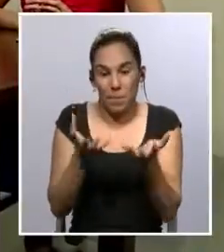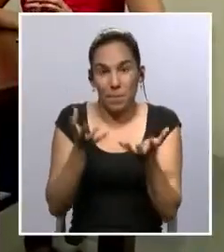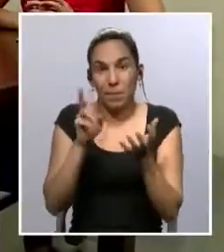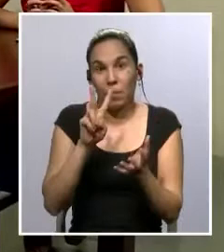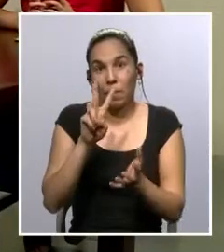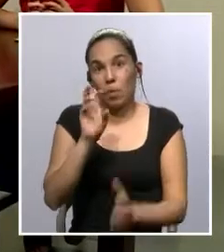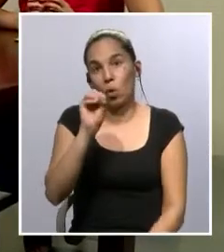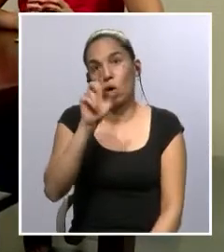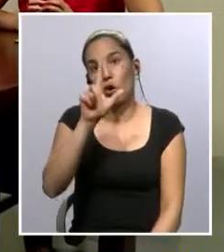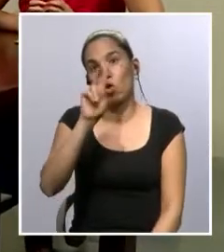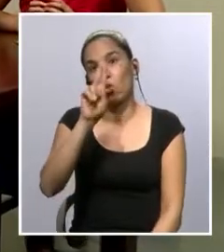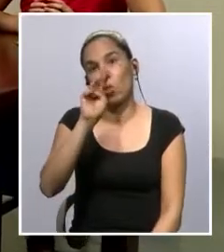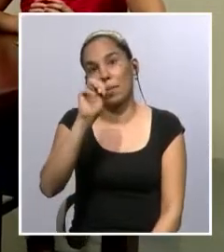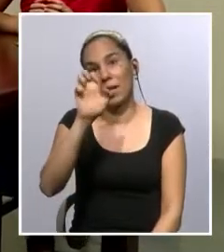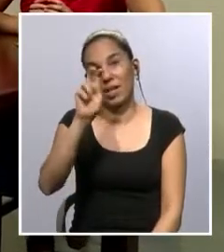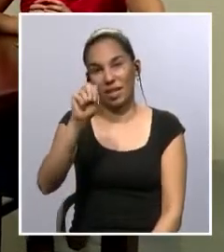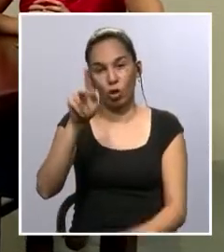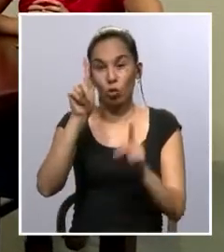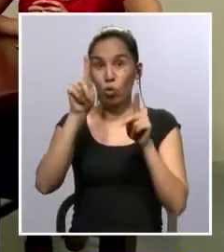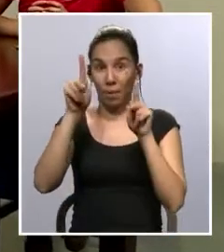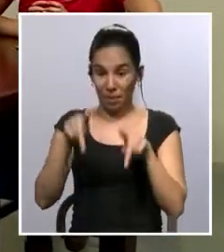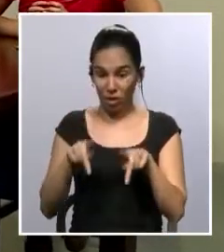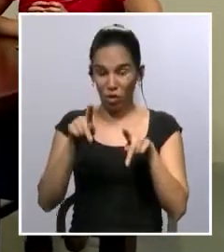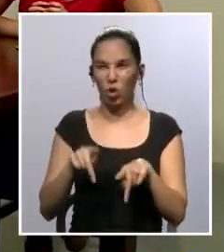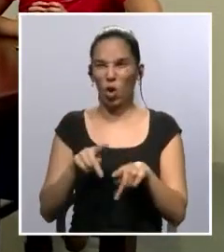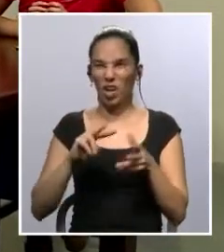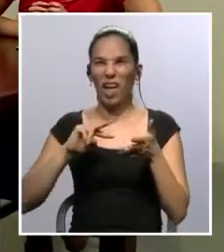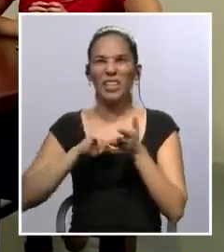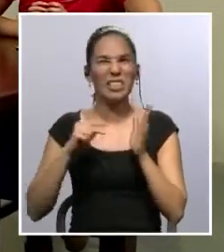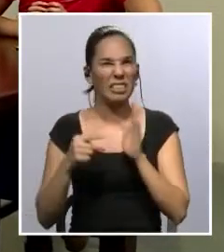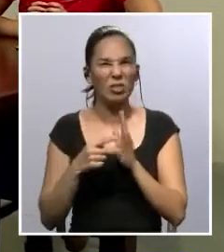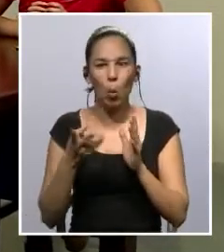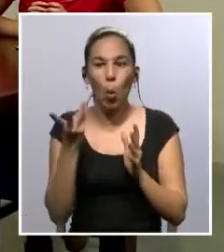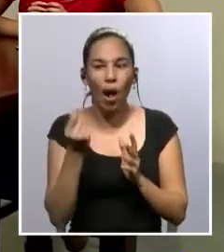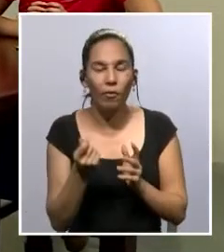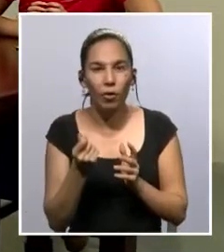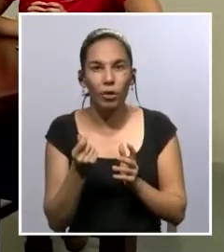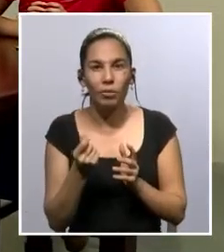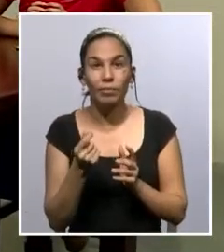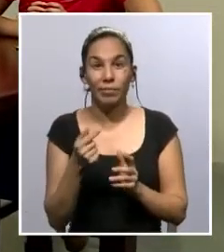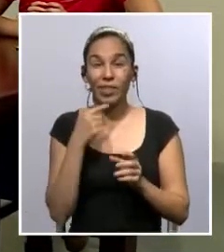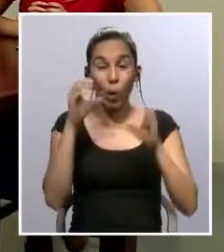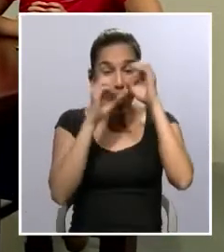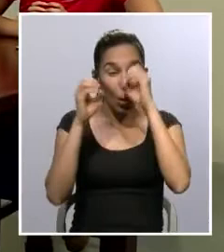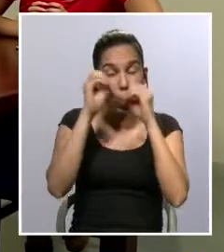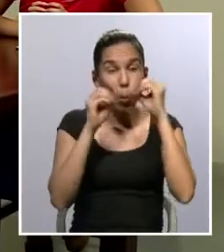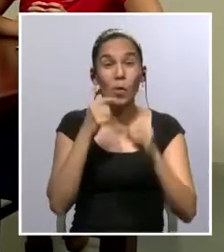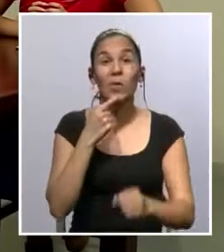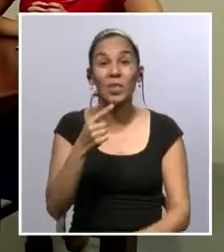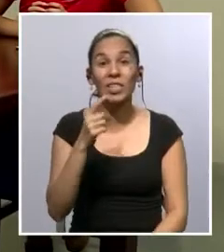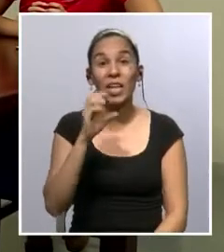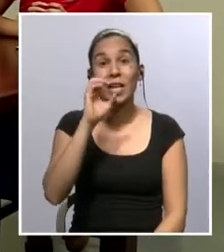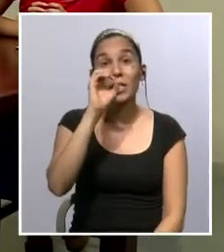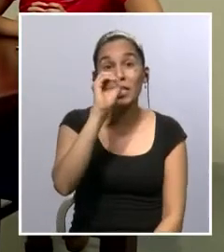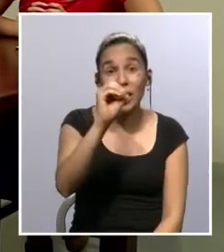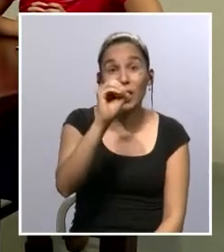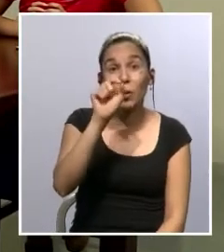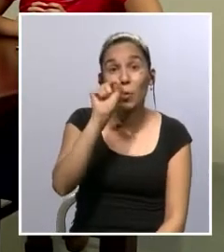Google me dice que el volumen promedio de una persona es de